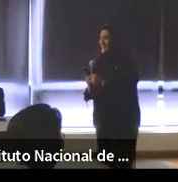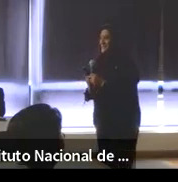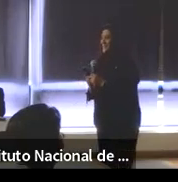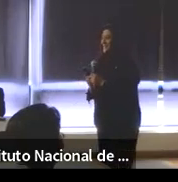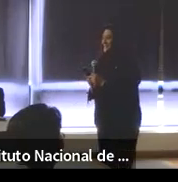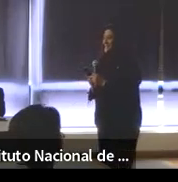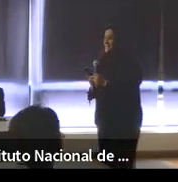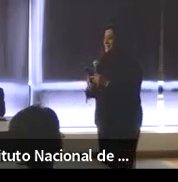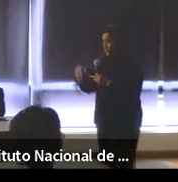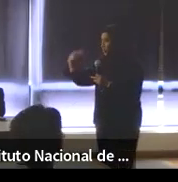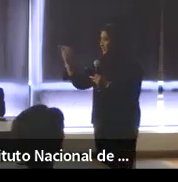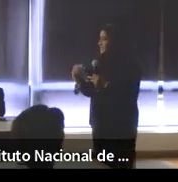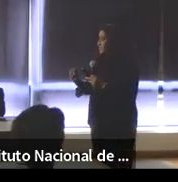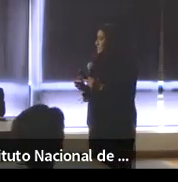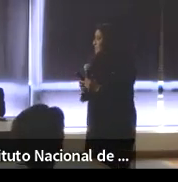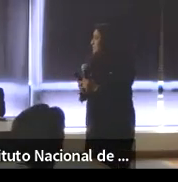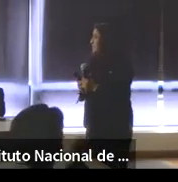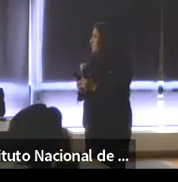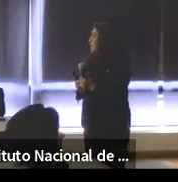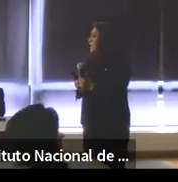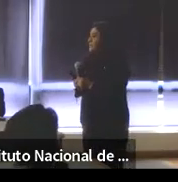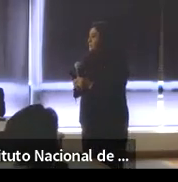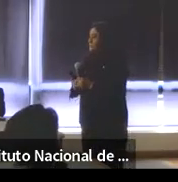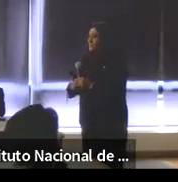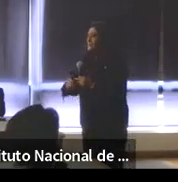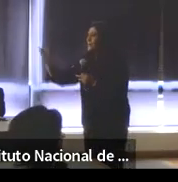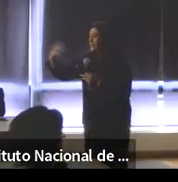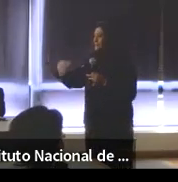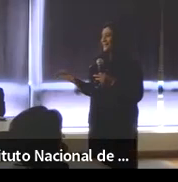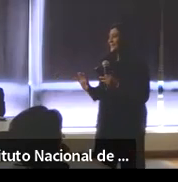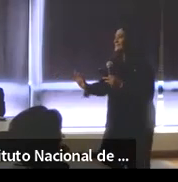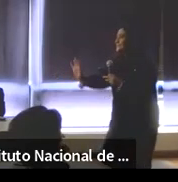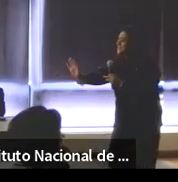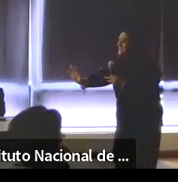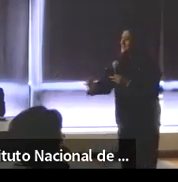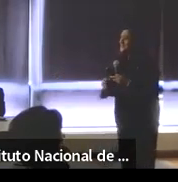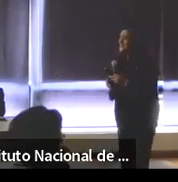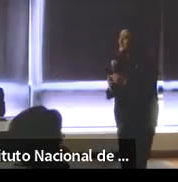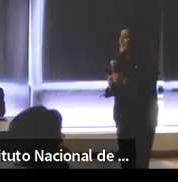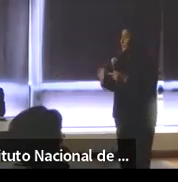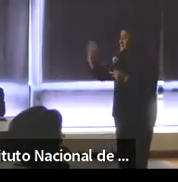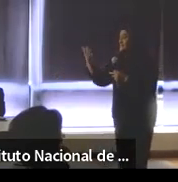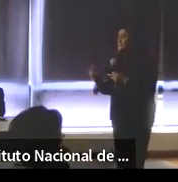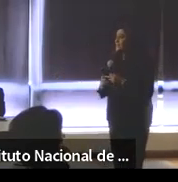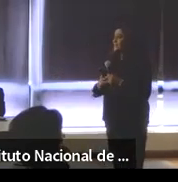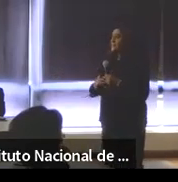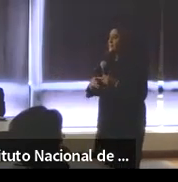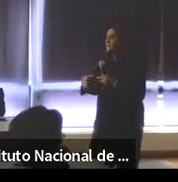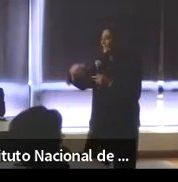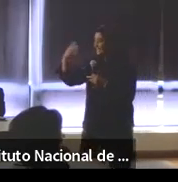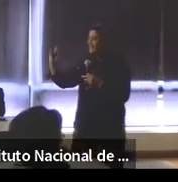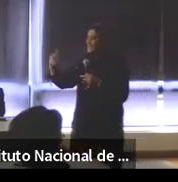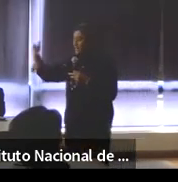verdad si solo vienes por eso pues mejor replantéatelo y di no porque sabes qué